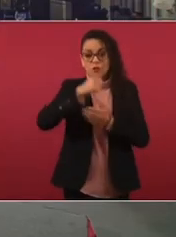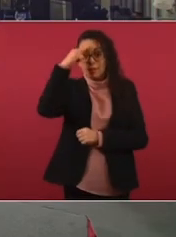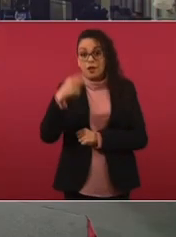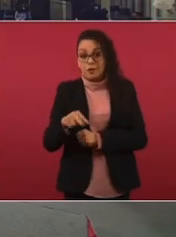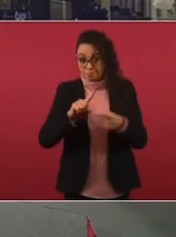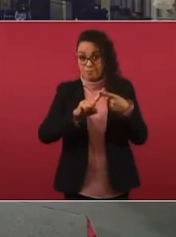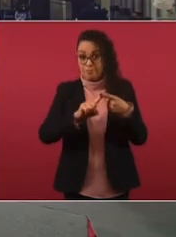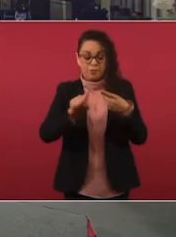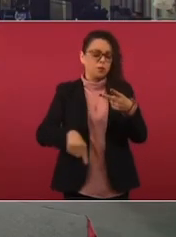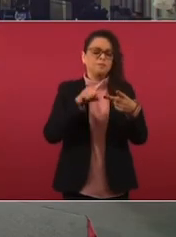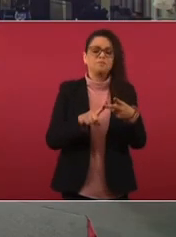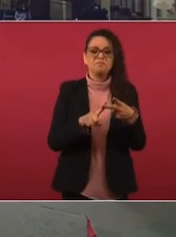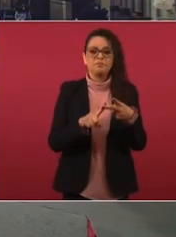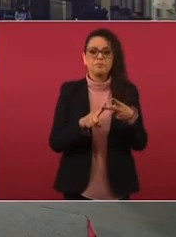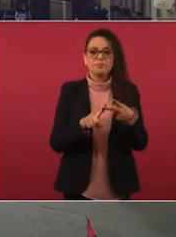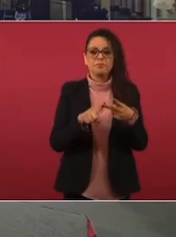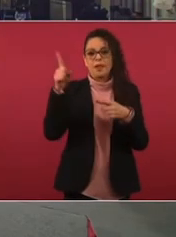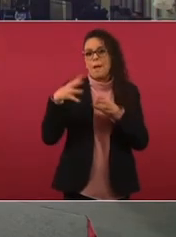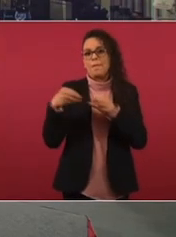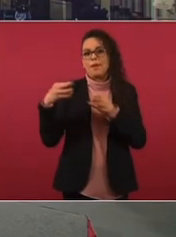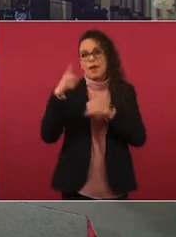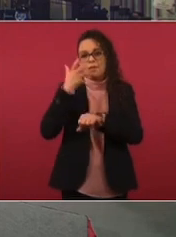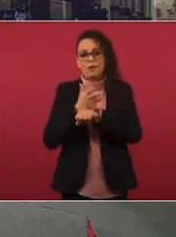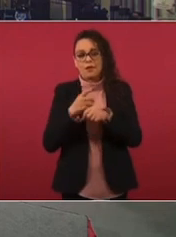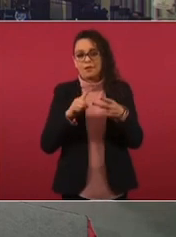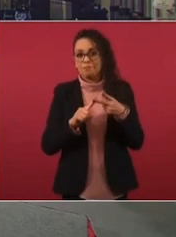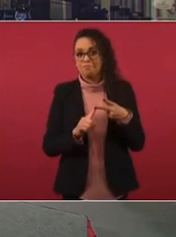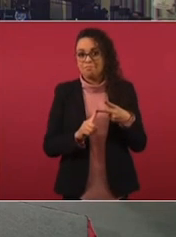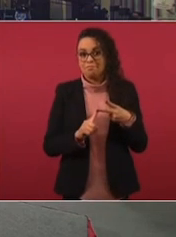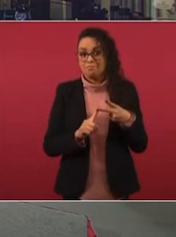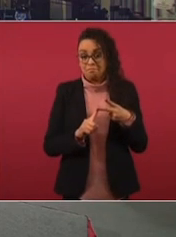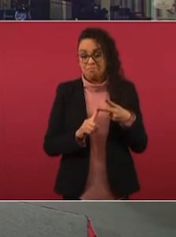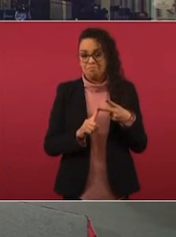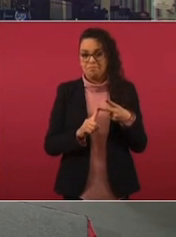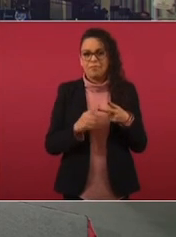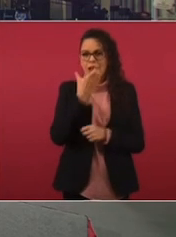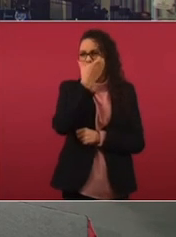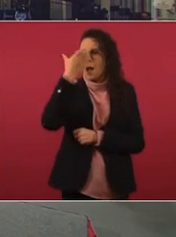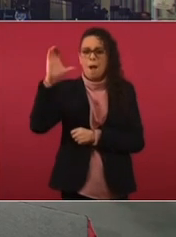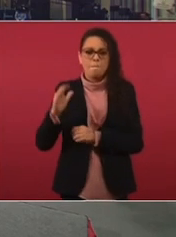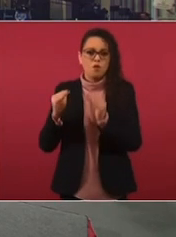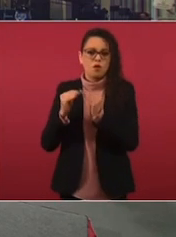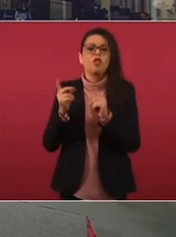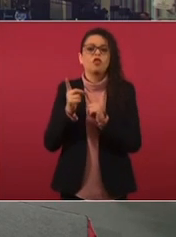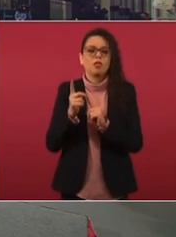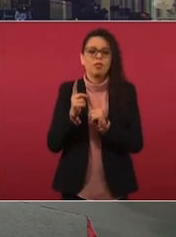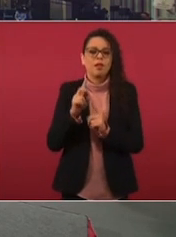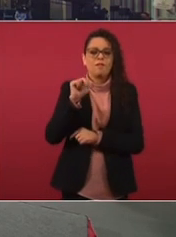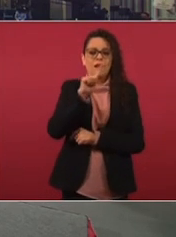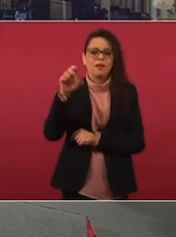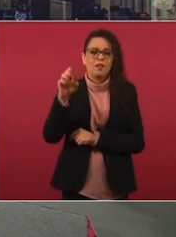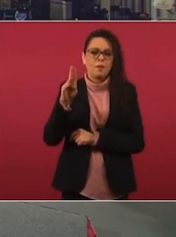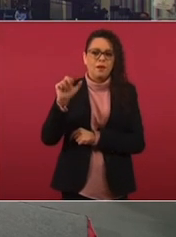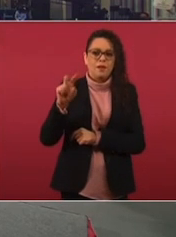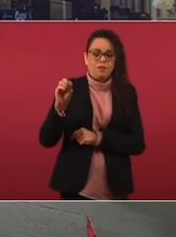otro en Miami una casa de campo en Valle de Bravo